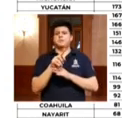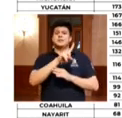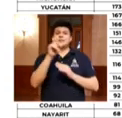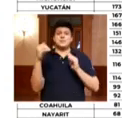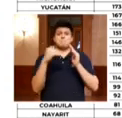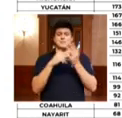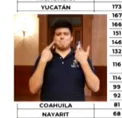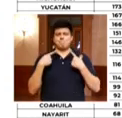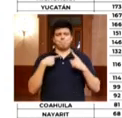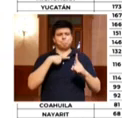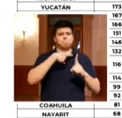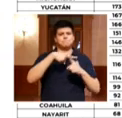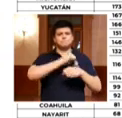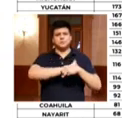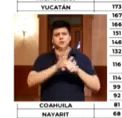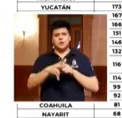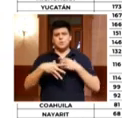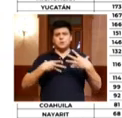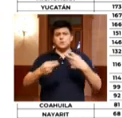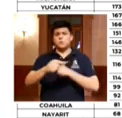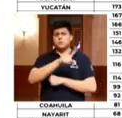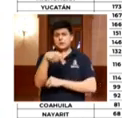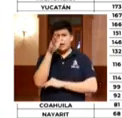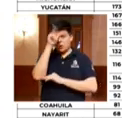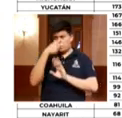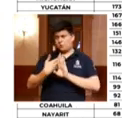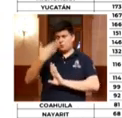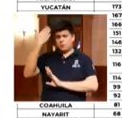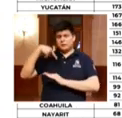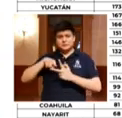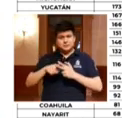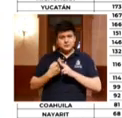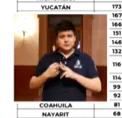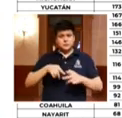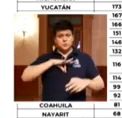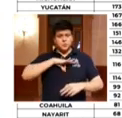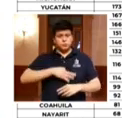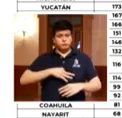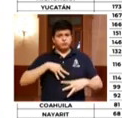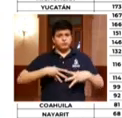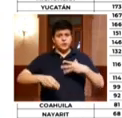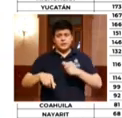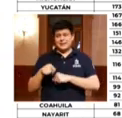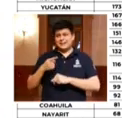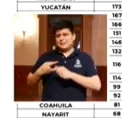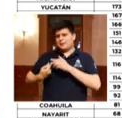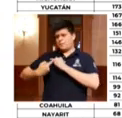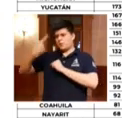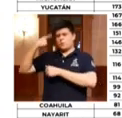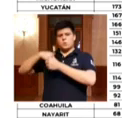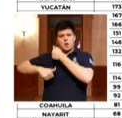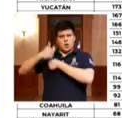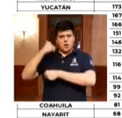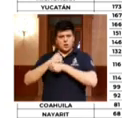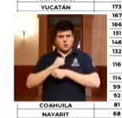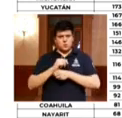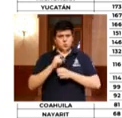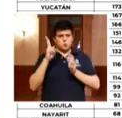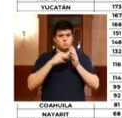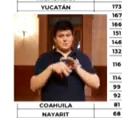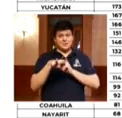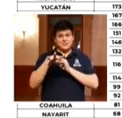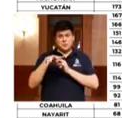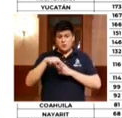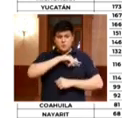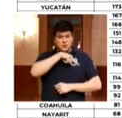Si ustedes recuerdan, cuando inició la epidemia en el diciembre del año pasado en China